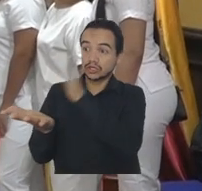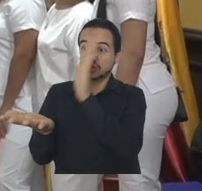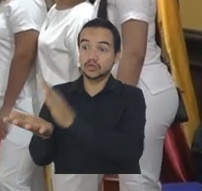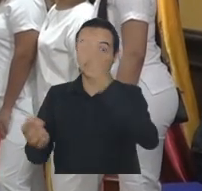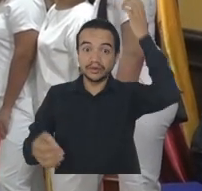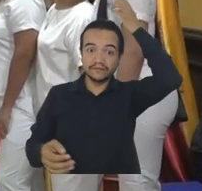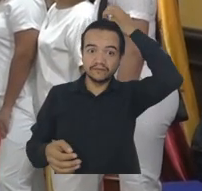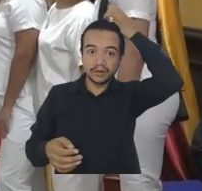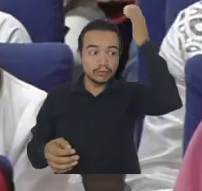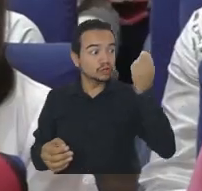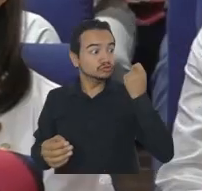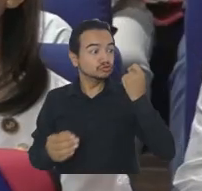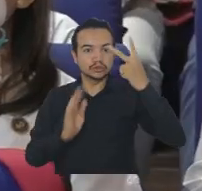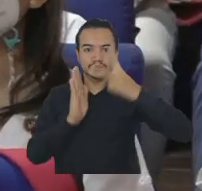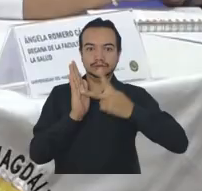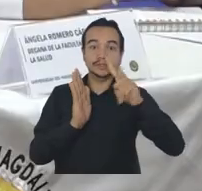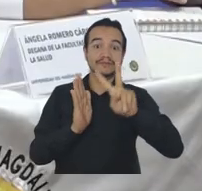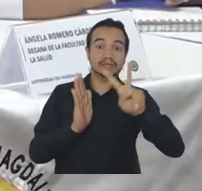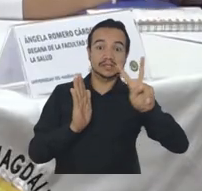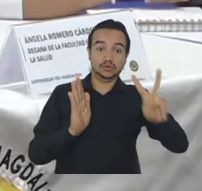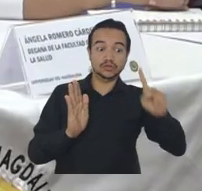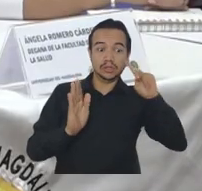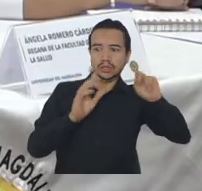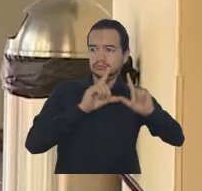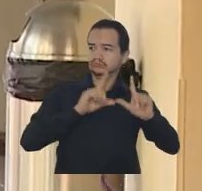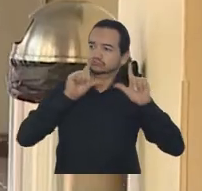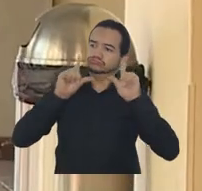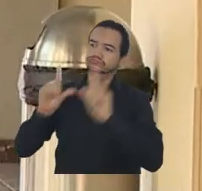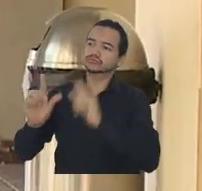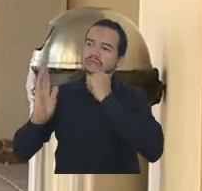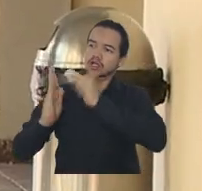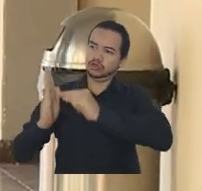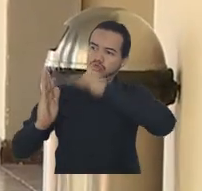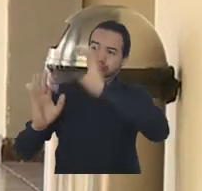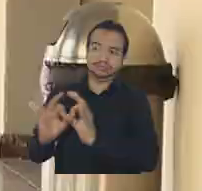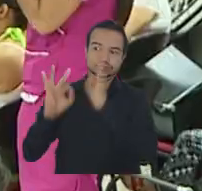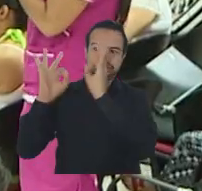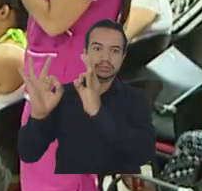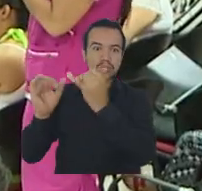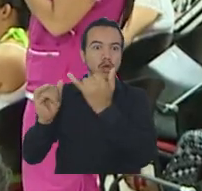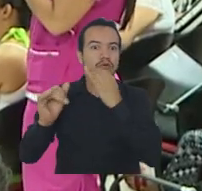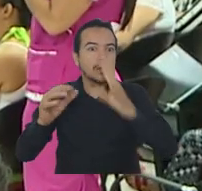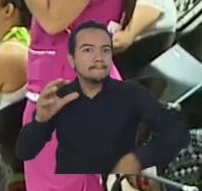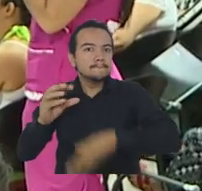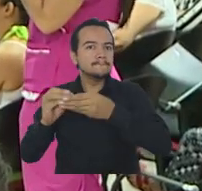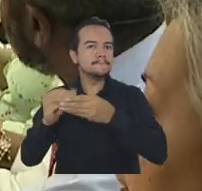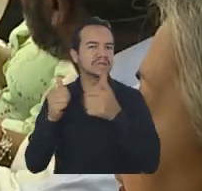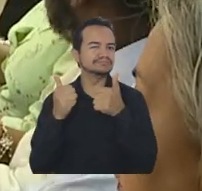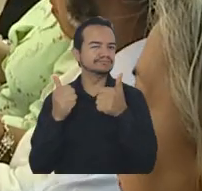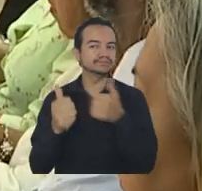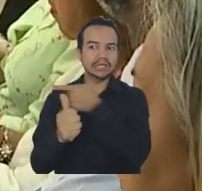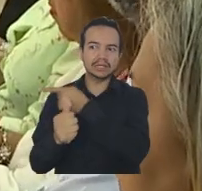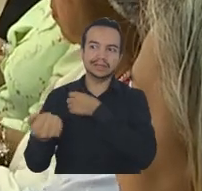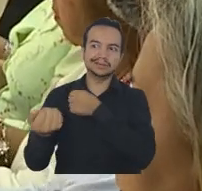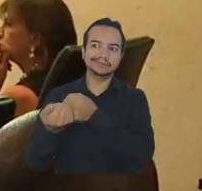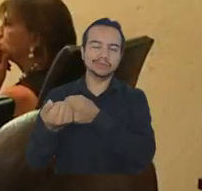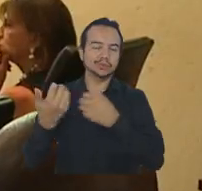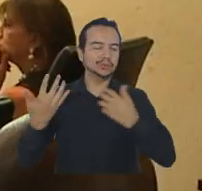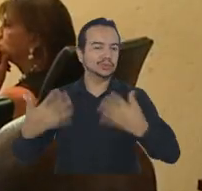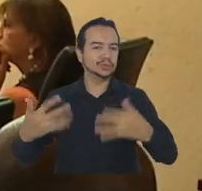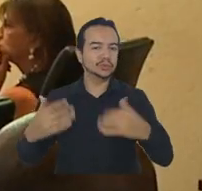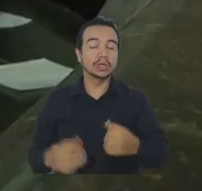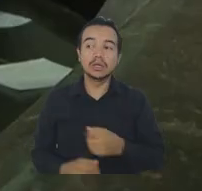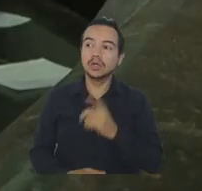Luego de recibir la acreditación por alta calidad internacional en 2022, el programa de enfermería sigue llenando de orgullo a la Universidad